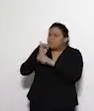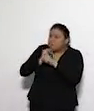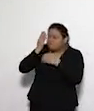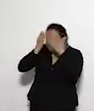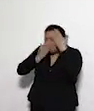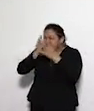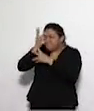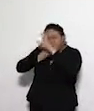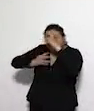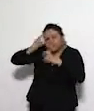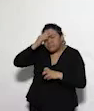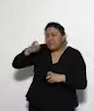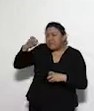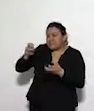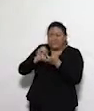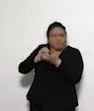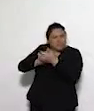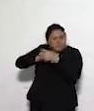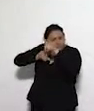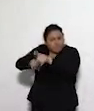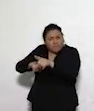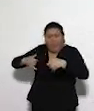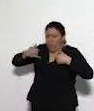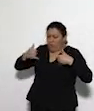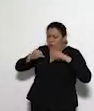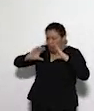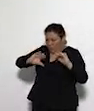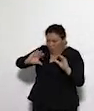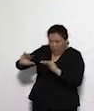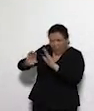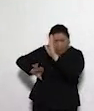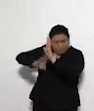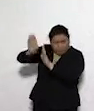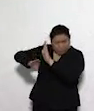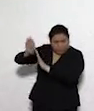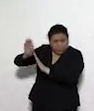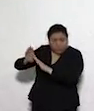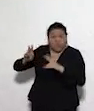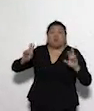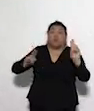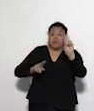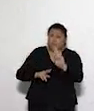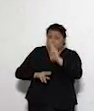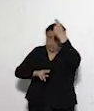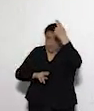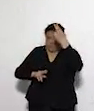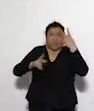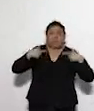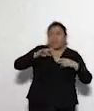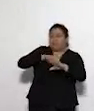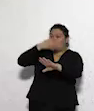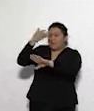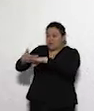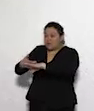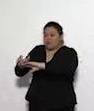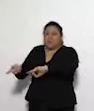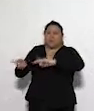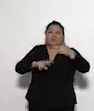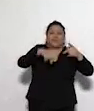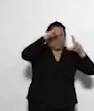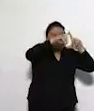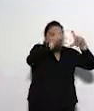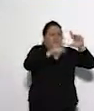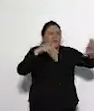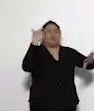la investigación y la formación de nuestra juventud. Quien afecta a la Universidad Nacional, afecta a México, señor